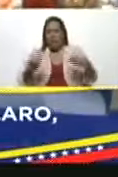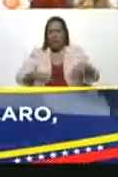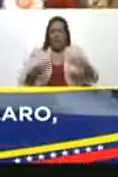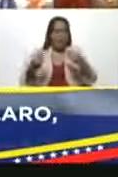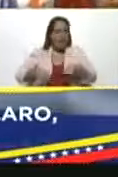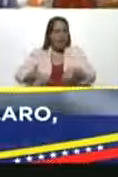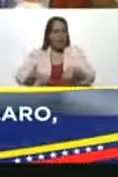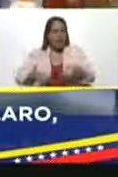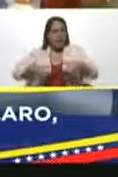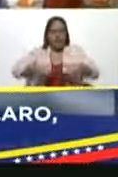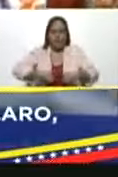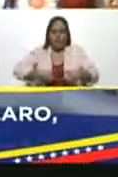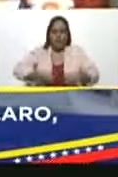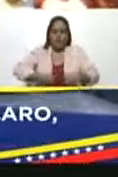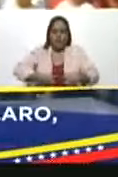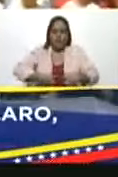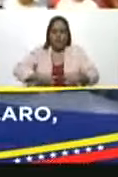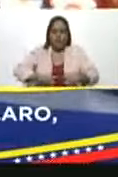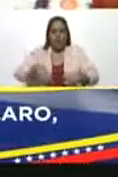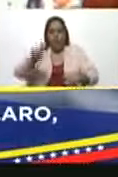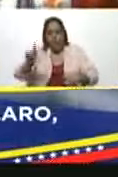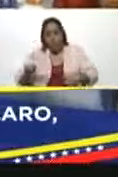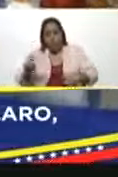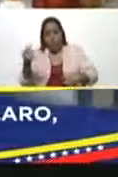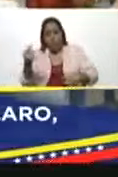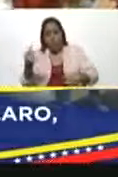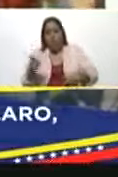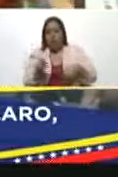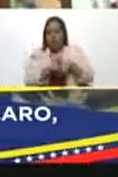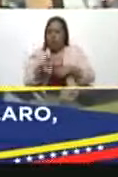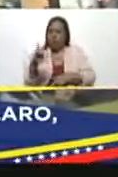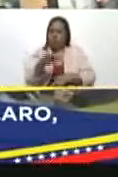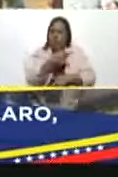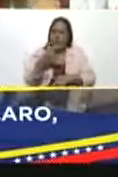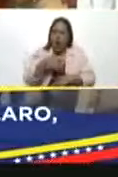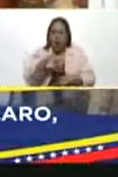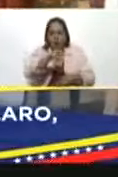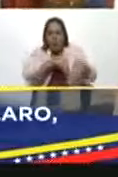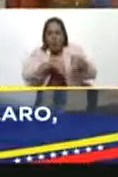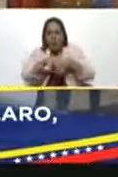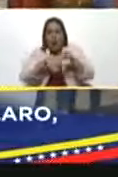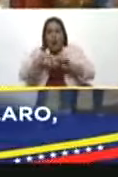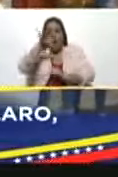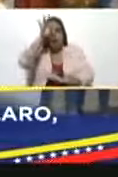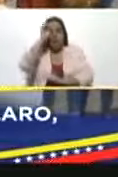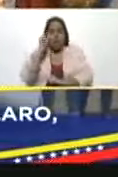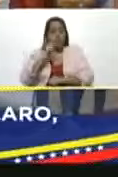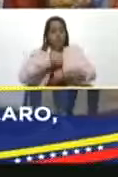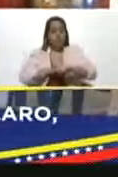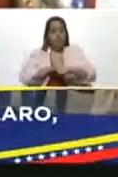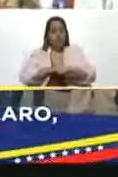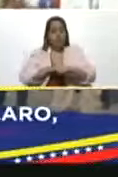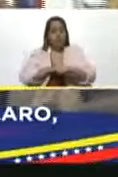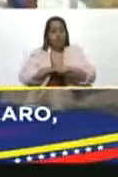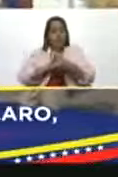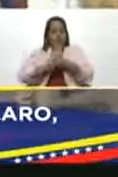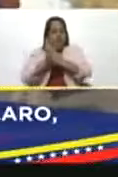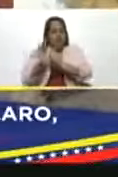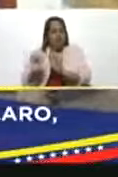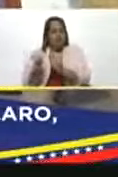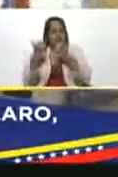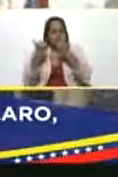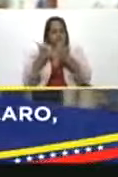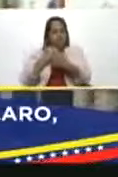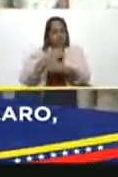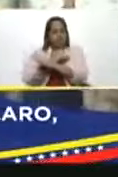mucho con lo que tenemos. Aprendimos en esta época a vencer las sanciones, porque las